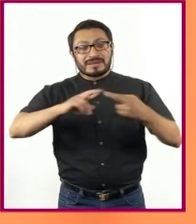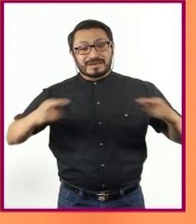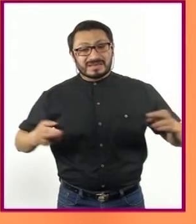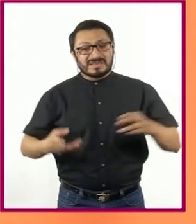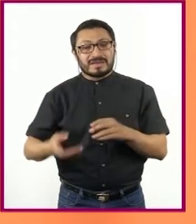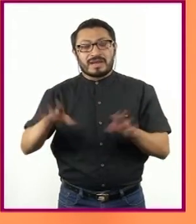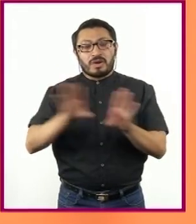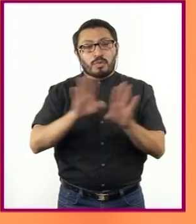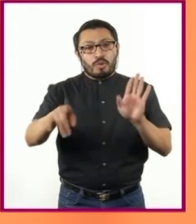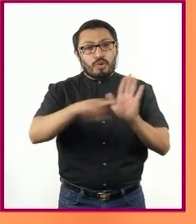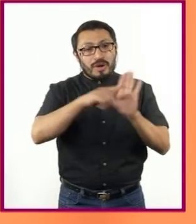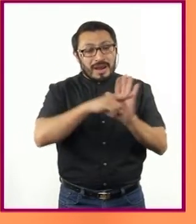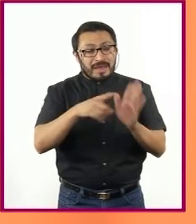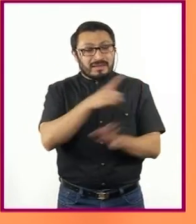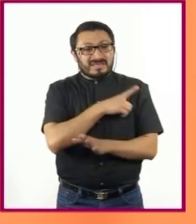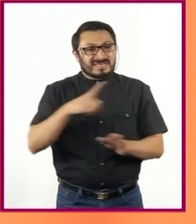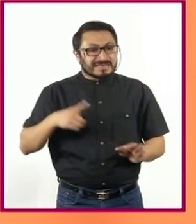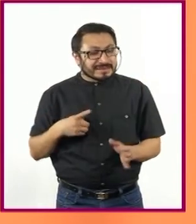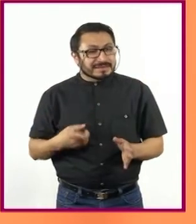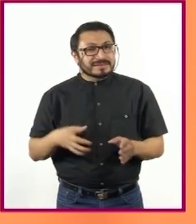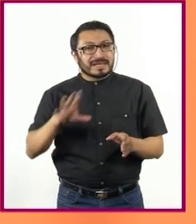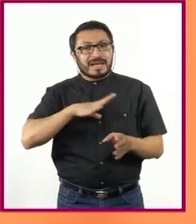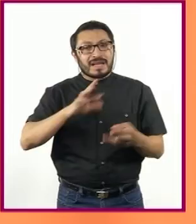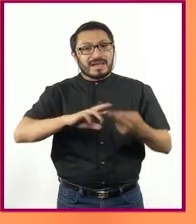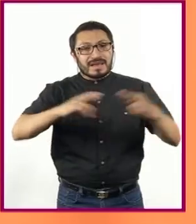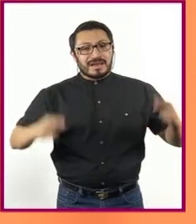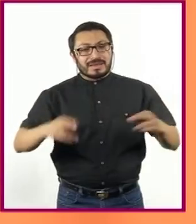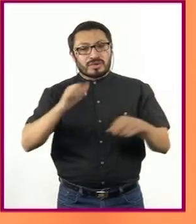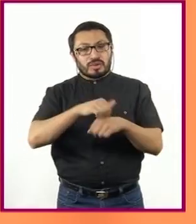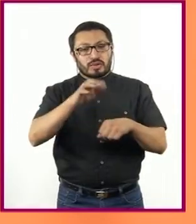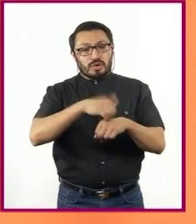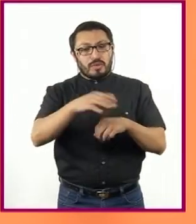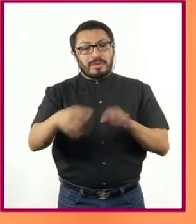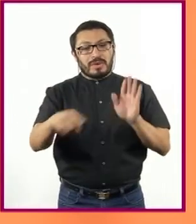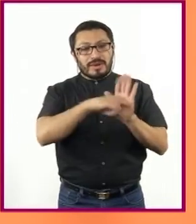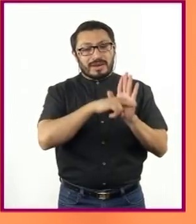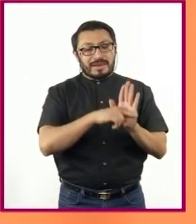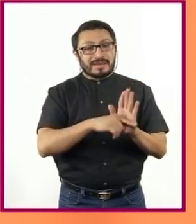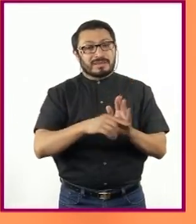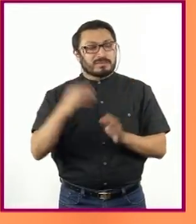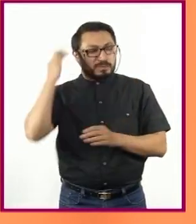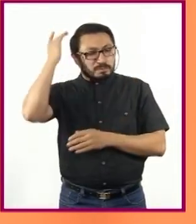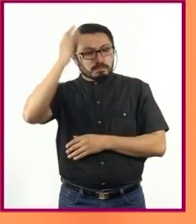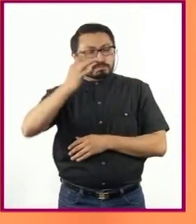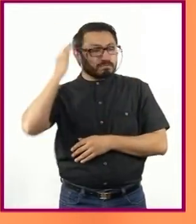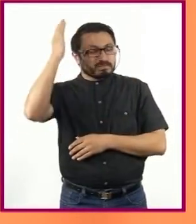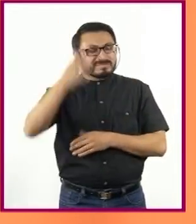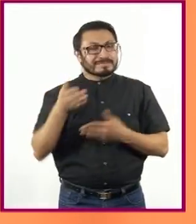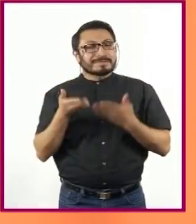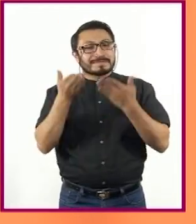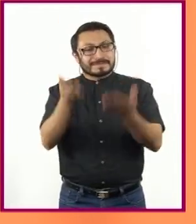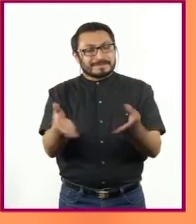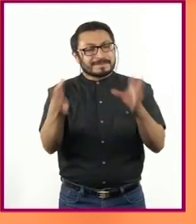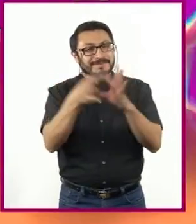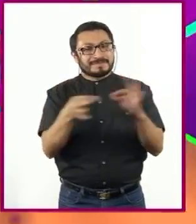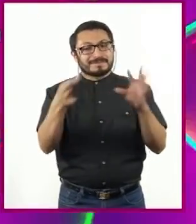sustracción, y deuda, que se relaciona con números negativos. Analicemos la siguiente